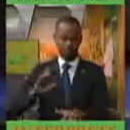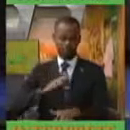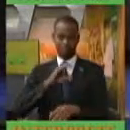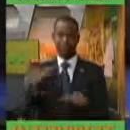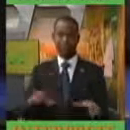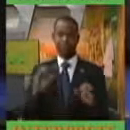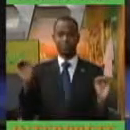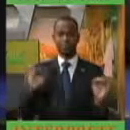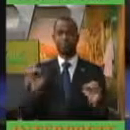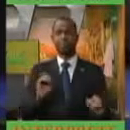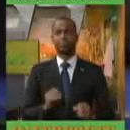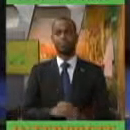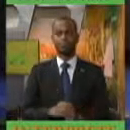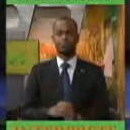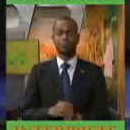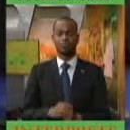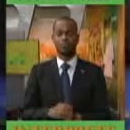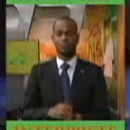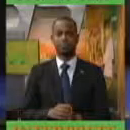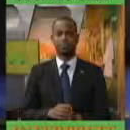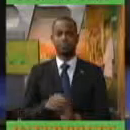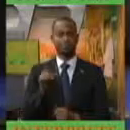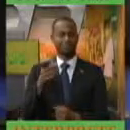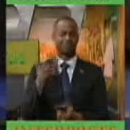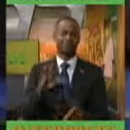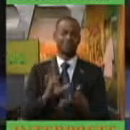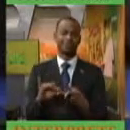hecho probablemente en el CONADI. Lo dijo.